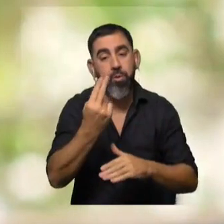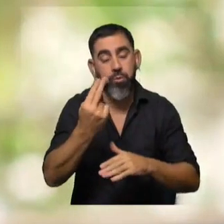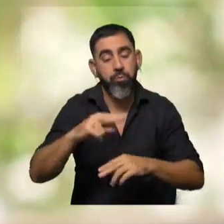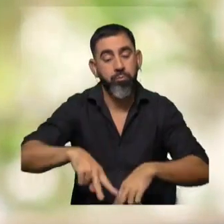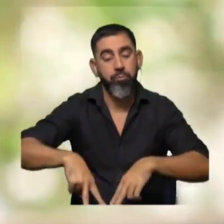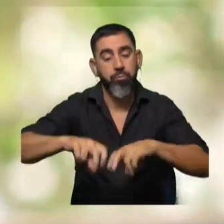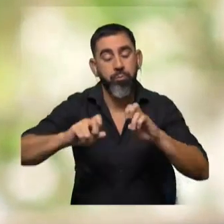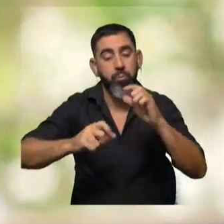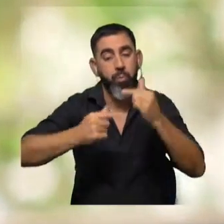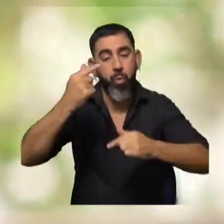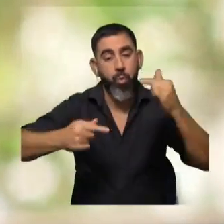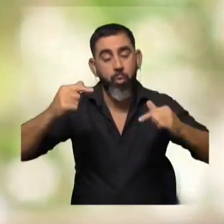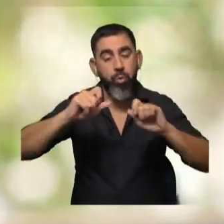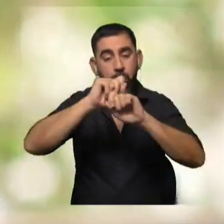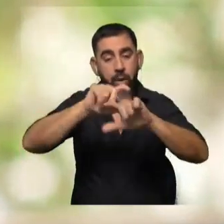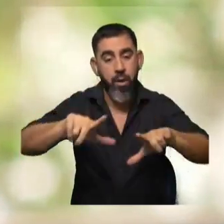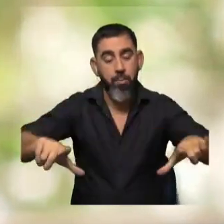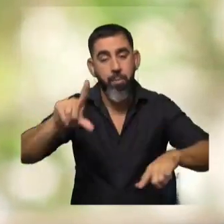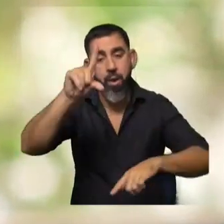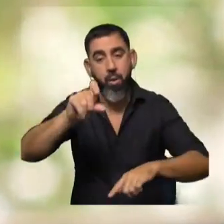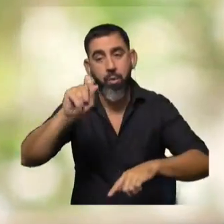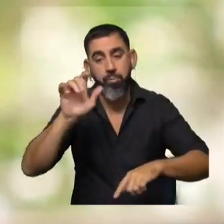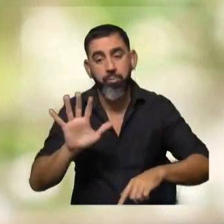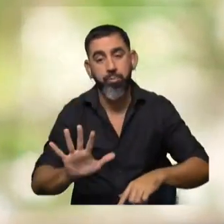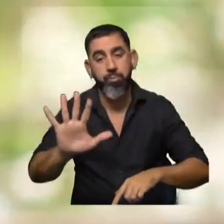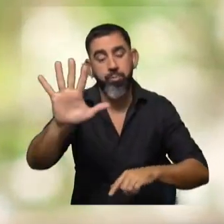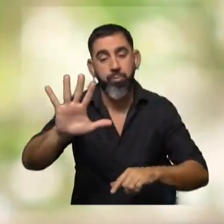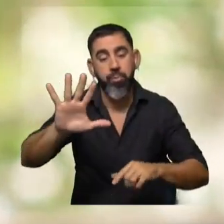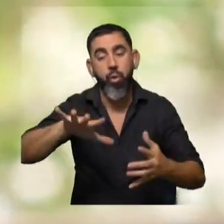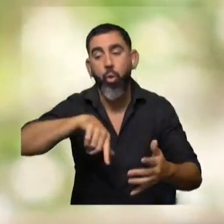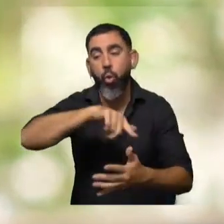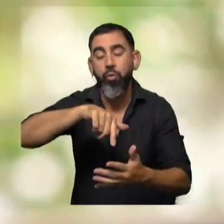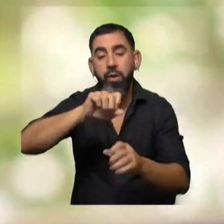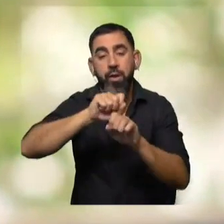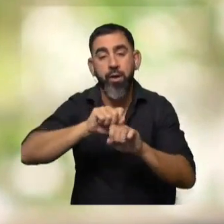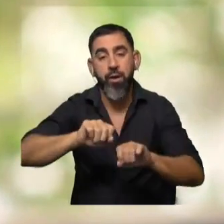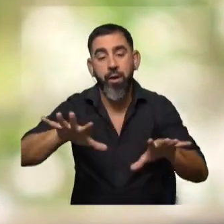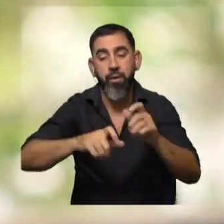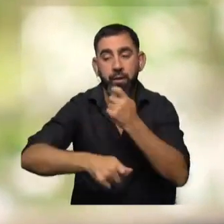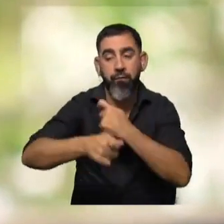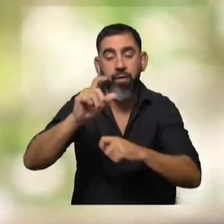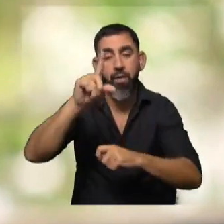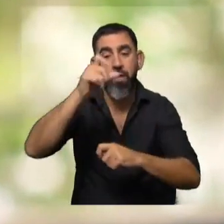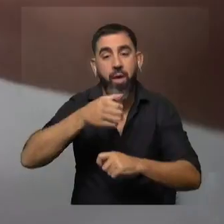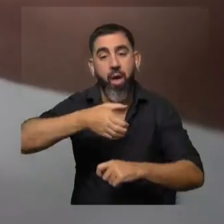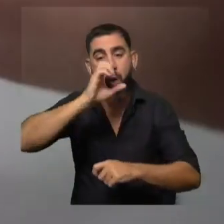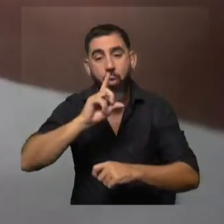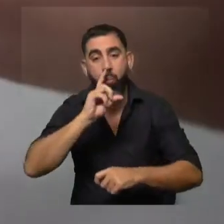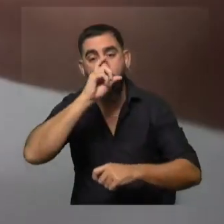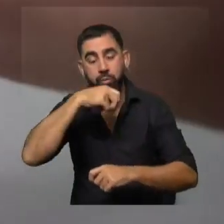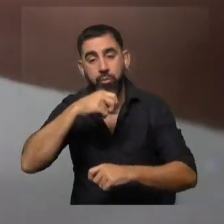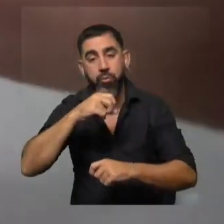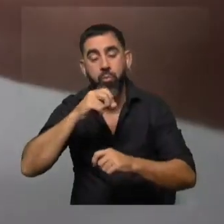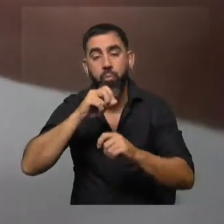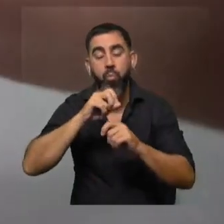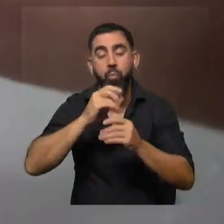analítica de subproductos de la desinfección del agua, caracterización geográfica de la red de distribución de agua de consumo en Montevideo,